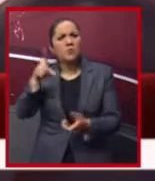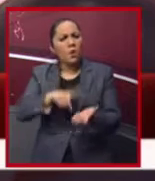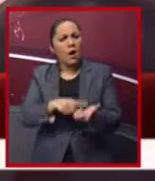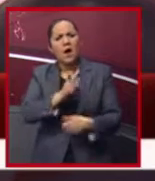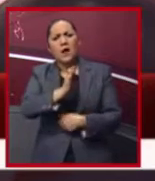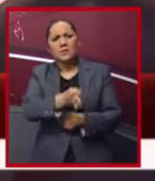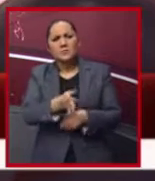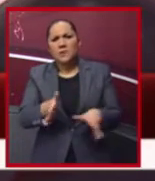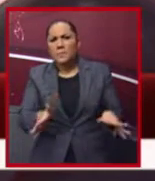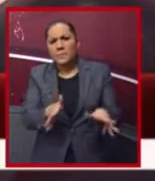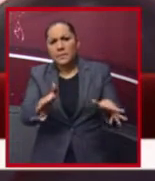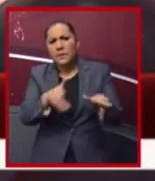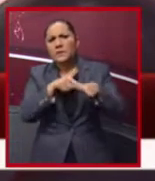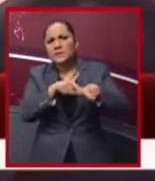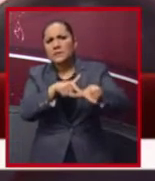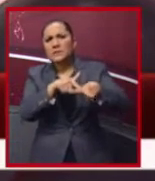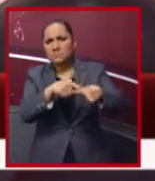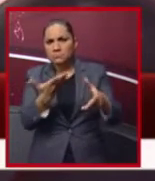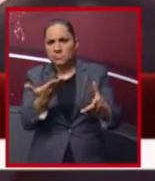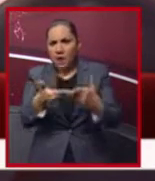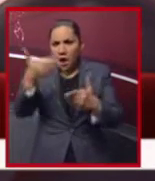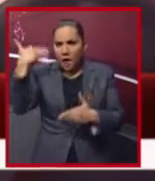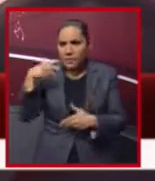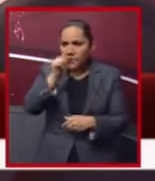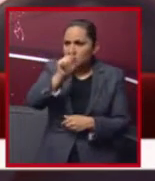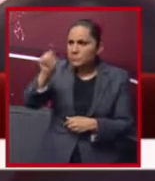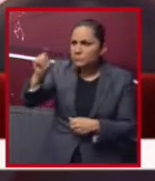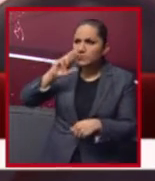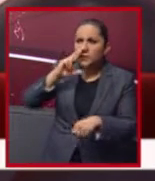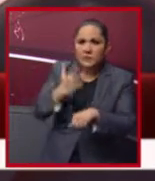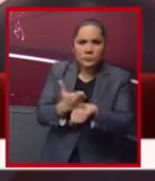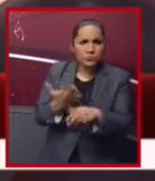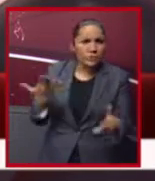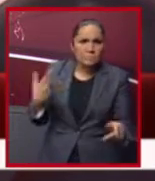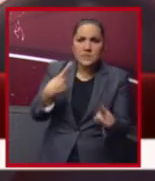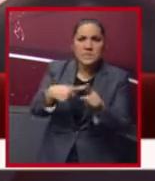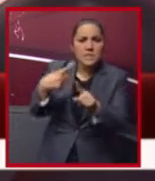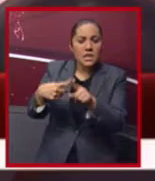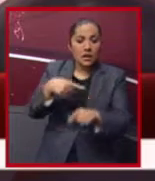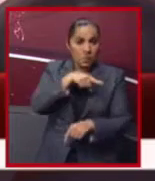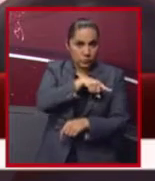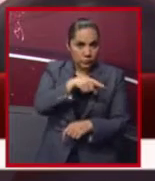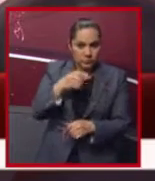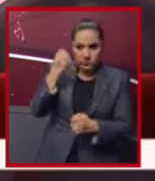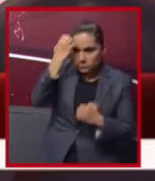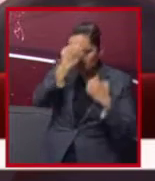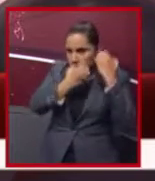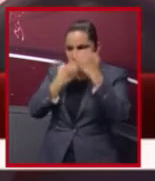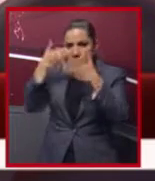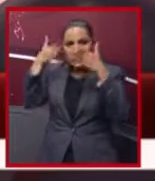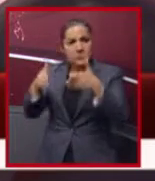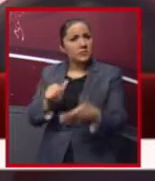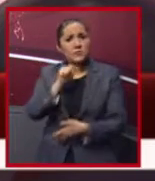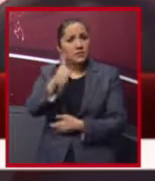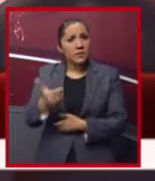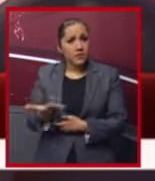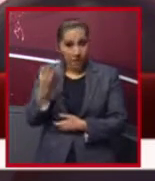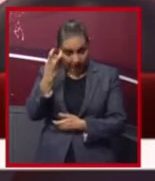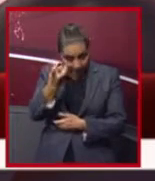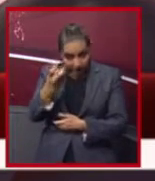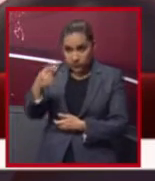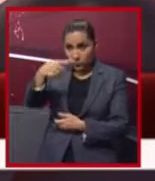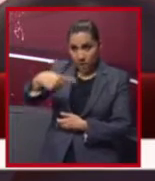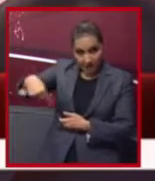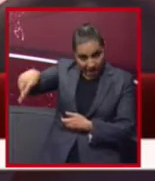no hubo una sola mención. Hay responsables y esos responsables son los que hoy